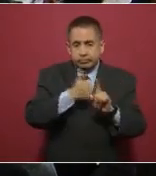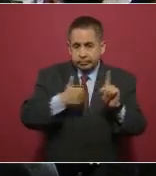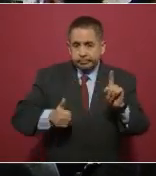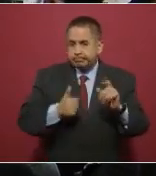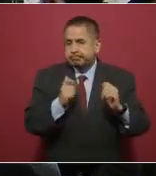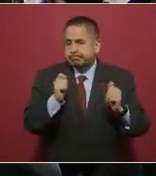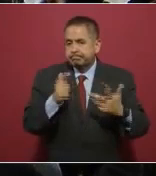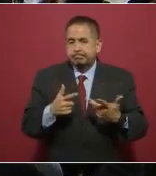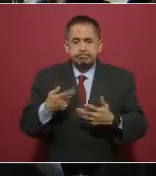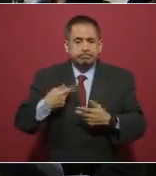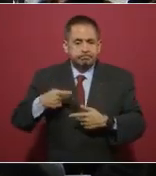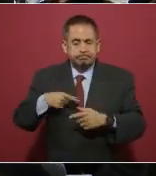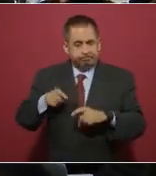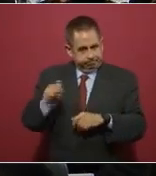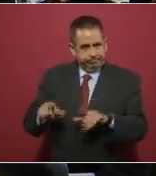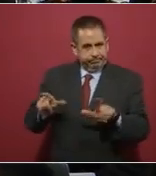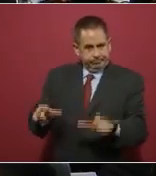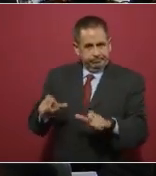elementos